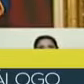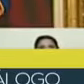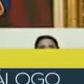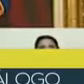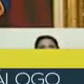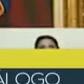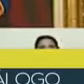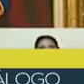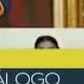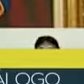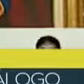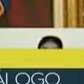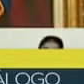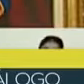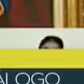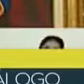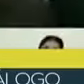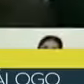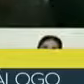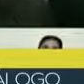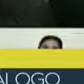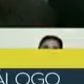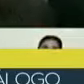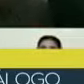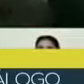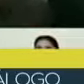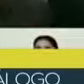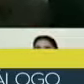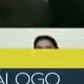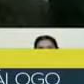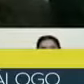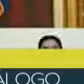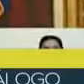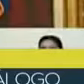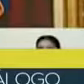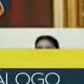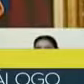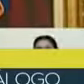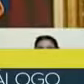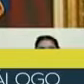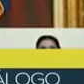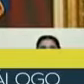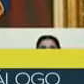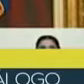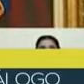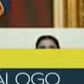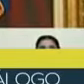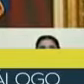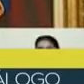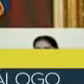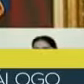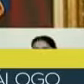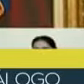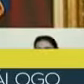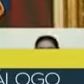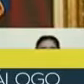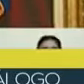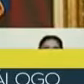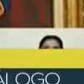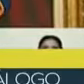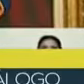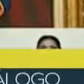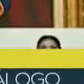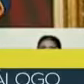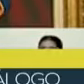Bueno, y los Estados Unidos tiene la mayor y más poderosa industria de la cultura. Artistas, cantantes,